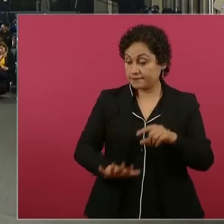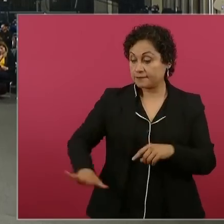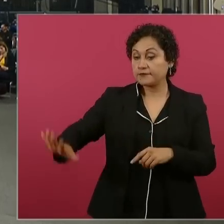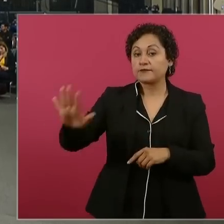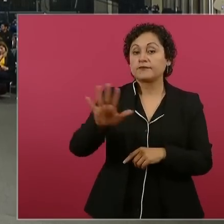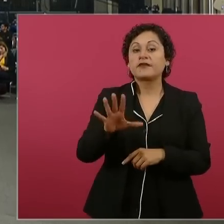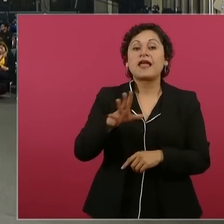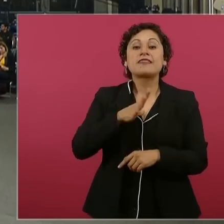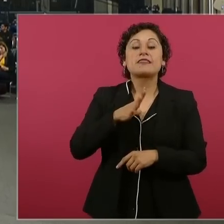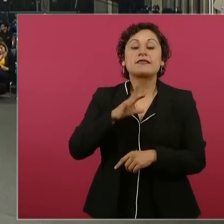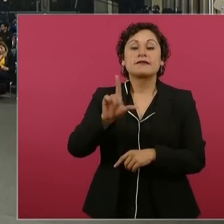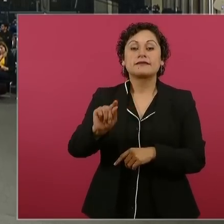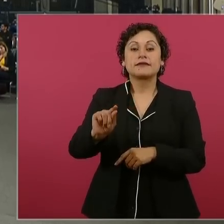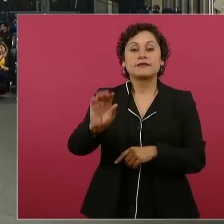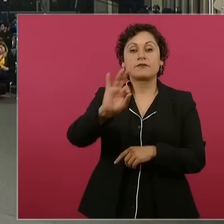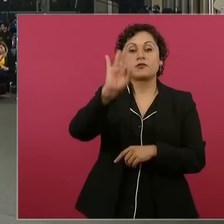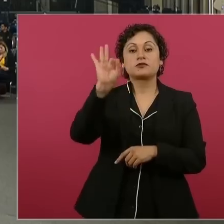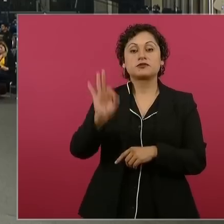agua